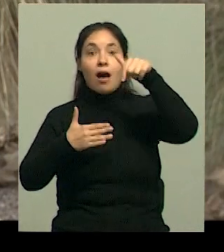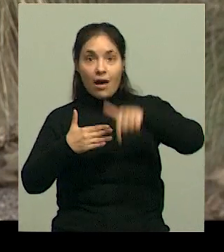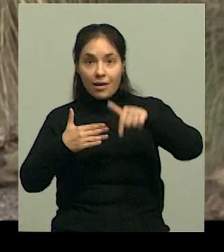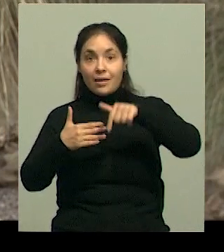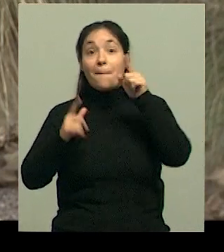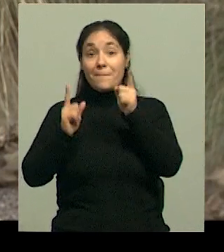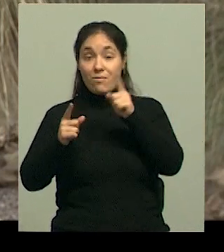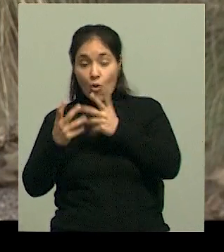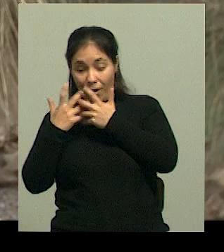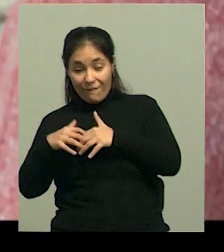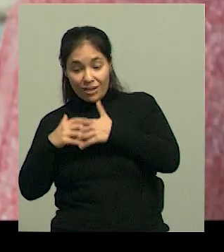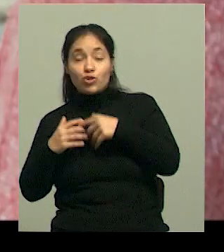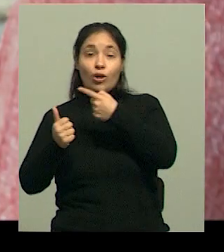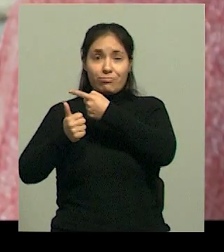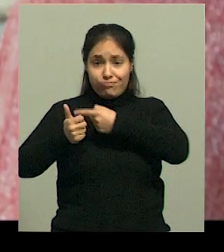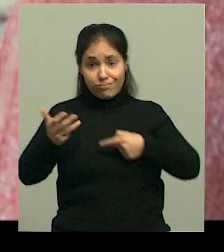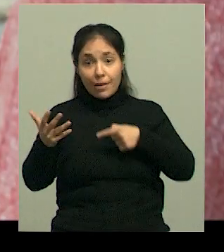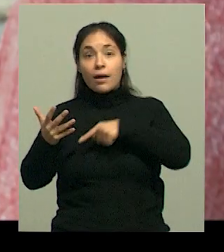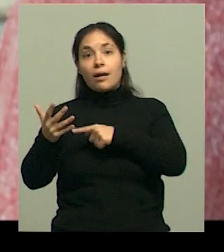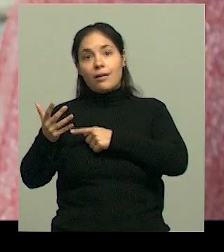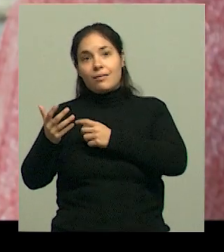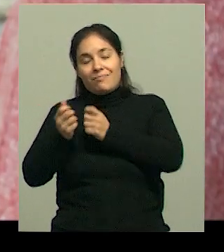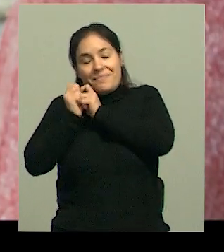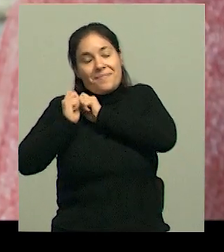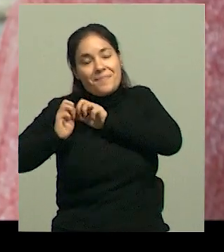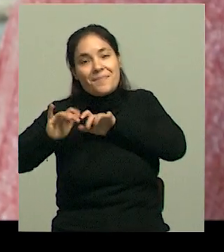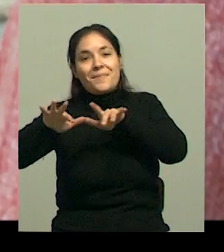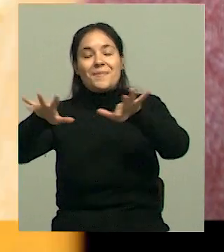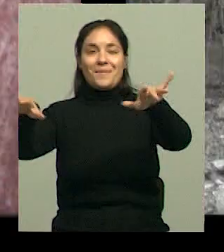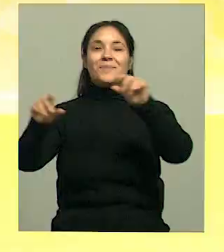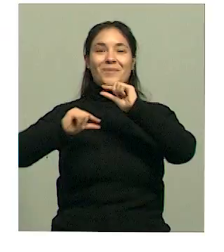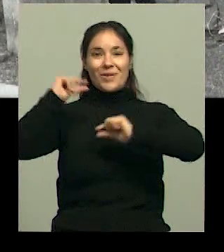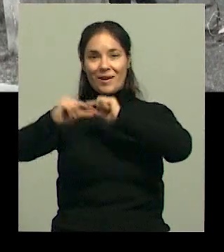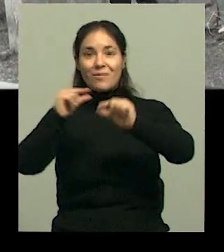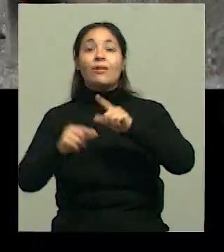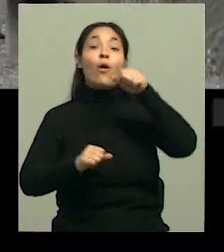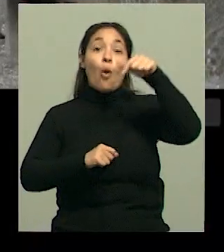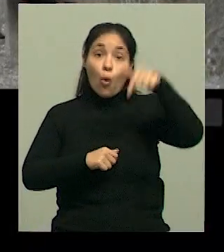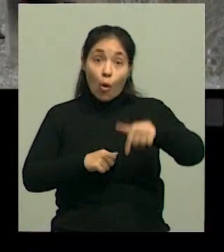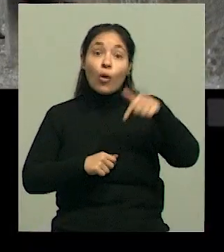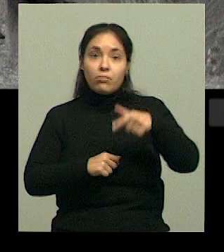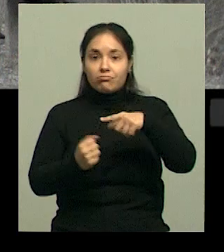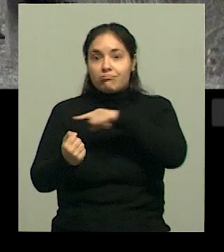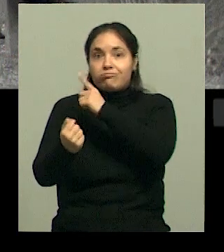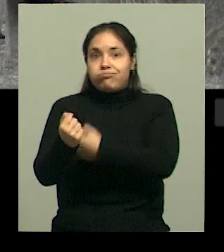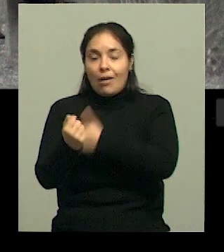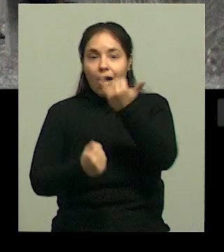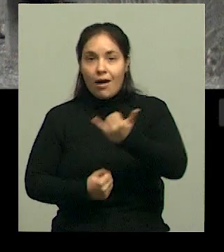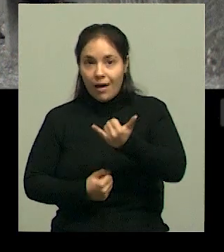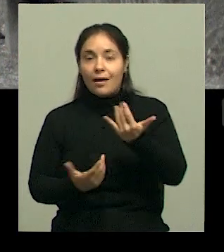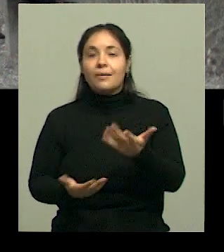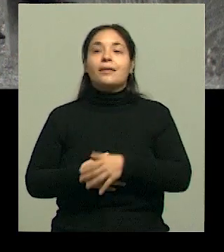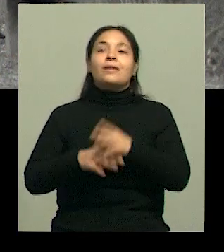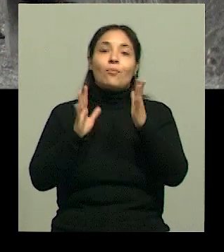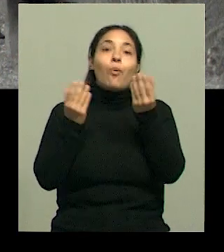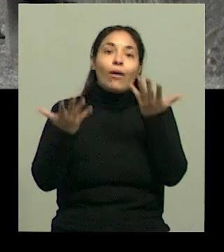luz, salen a la luz estos trabajos que hoy en día tienen mucha fuerza. Por eso hay una